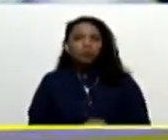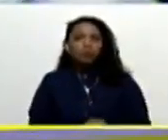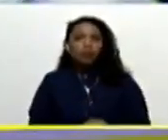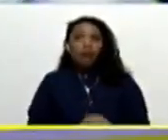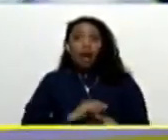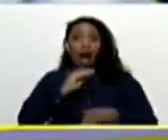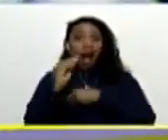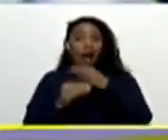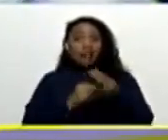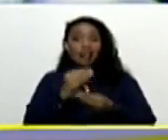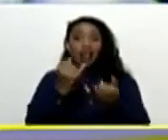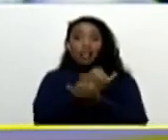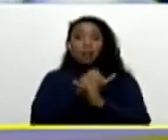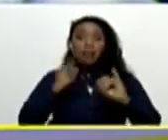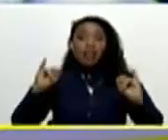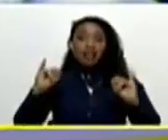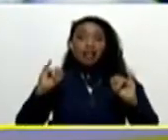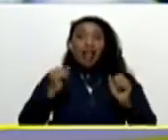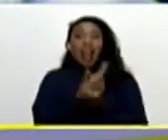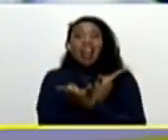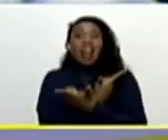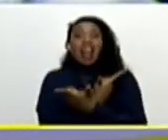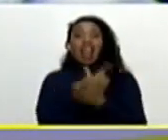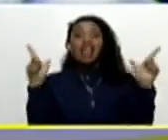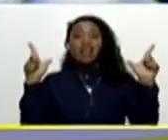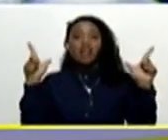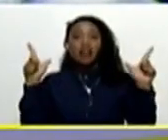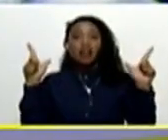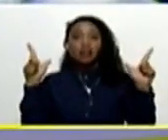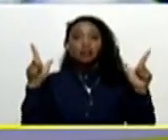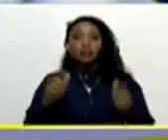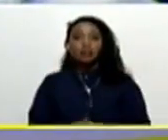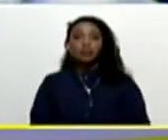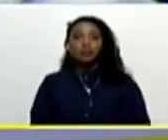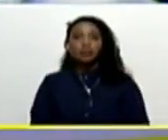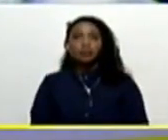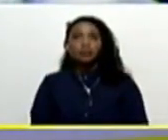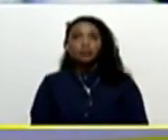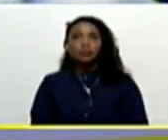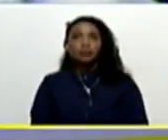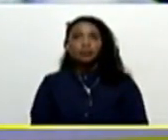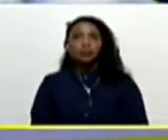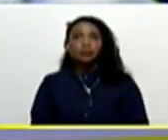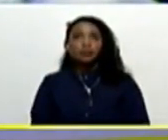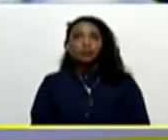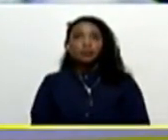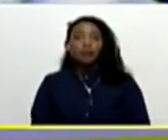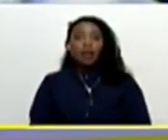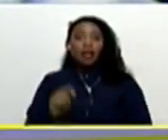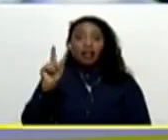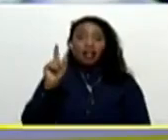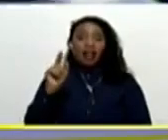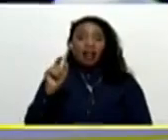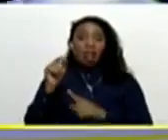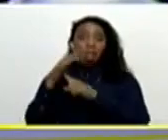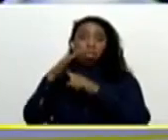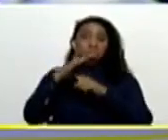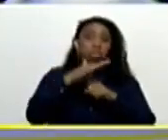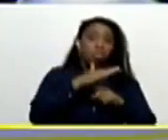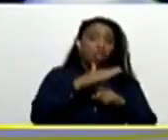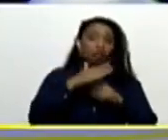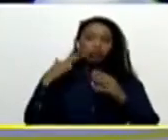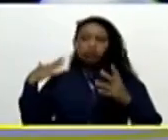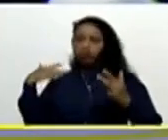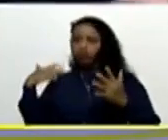alcanzar la independencia, la libertad de Nicaragua, pisoteada a lo largo de la